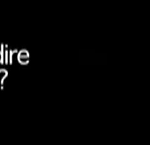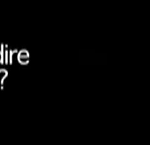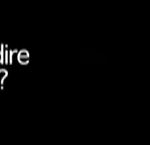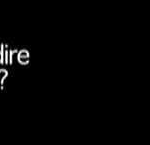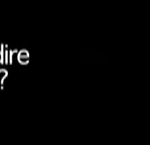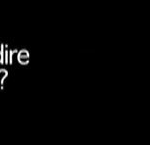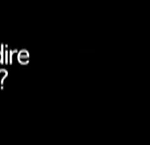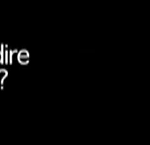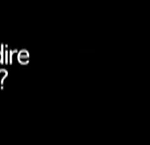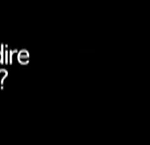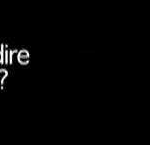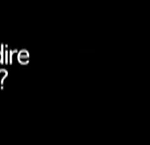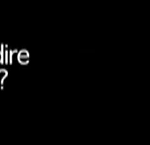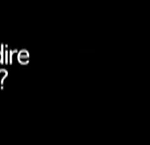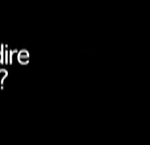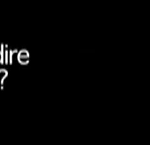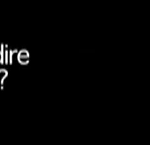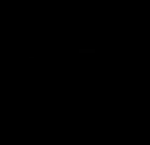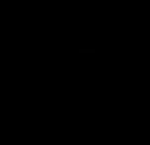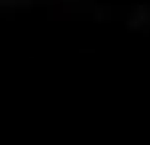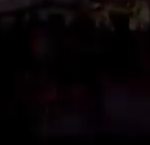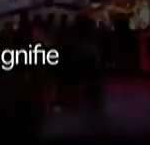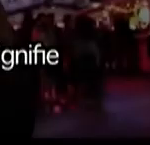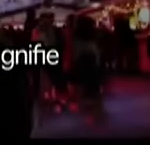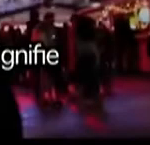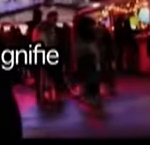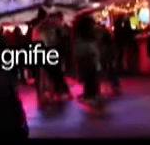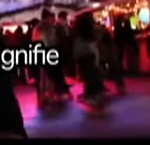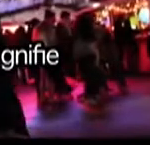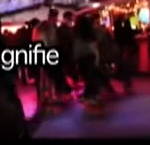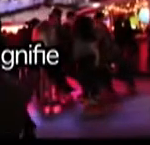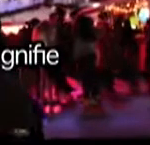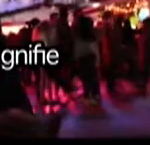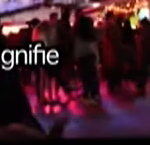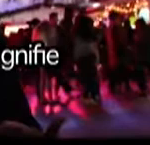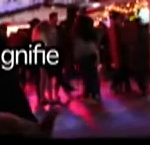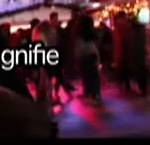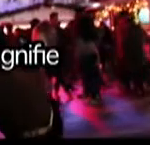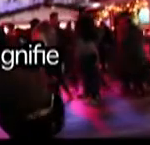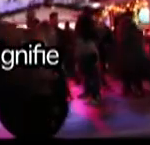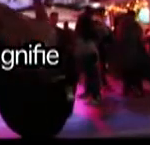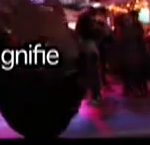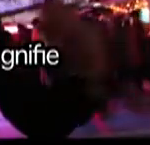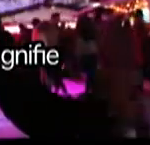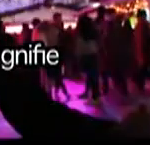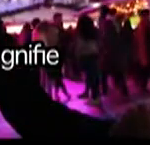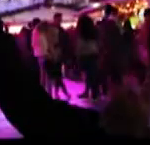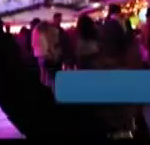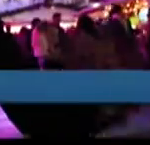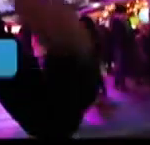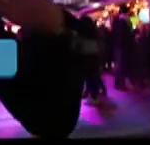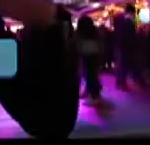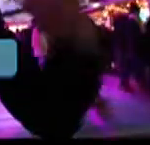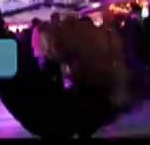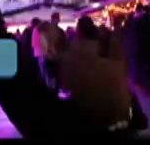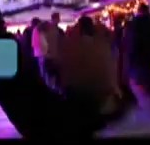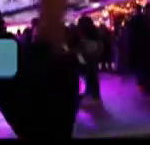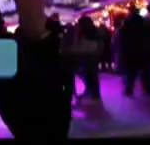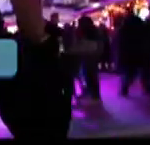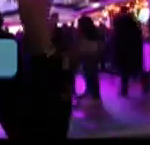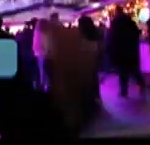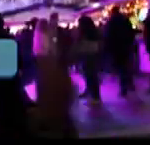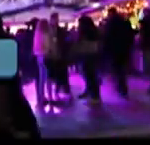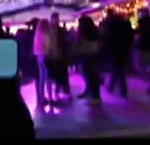¿Qué significa ser normalista? Para mí ser normalista significa tener la capacidad de